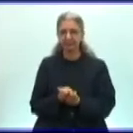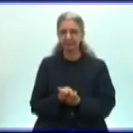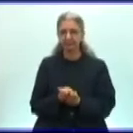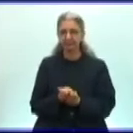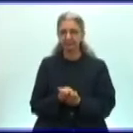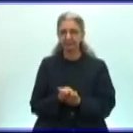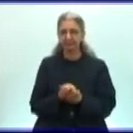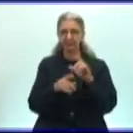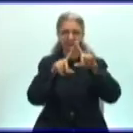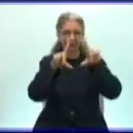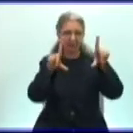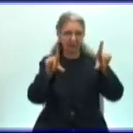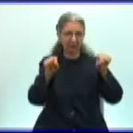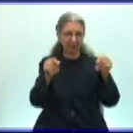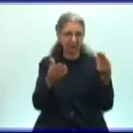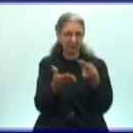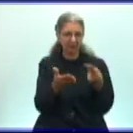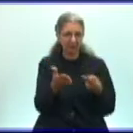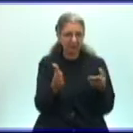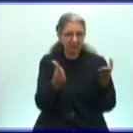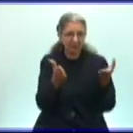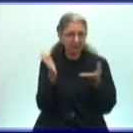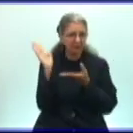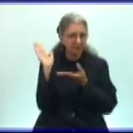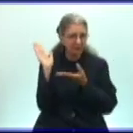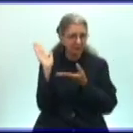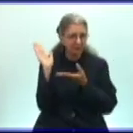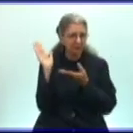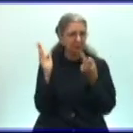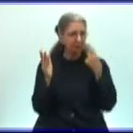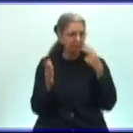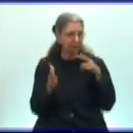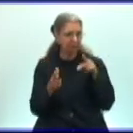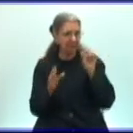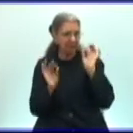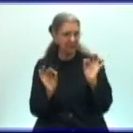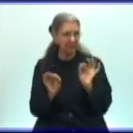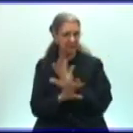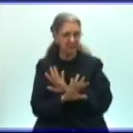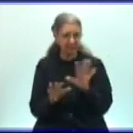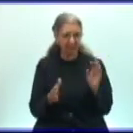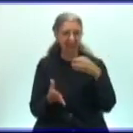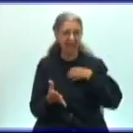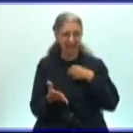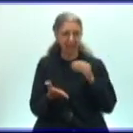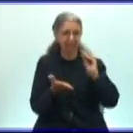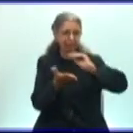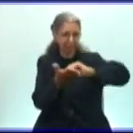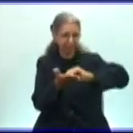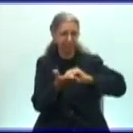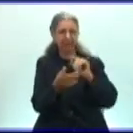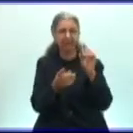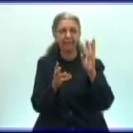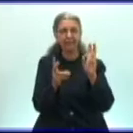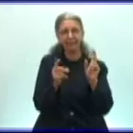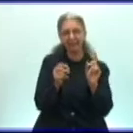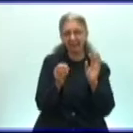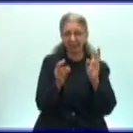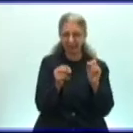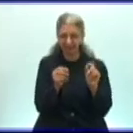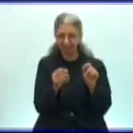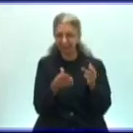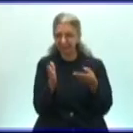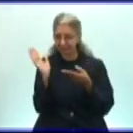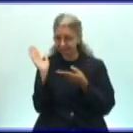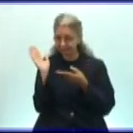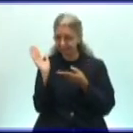esquema del circuito donde aparece el diseño, pero ya con las medidas realizadas anteriormente. Aquí le estamos mostrando